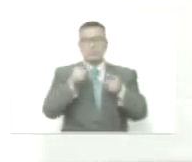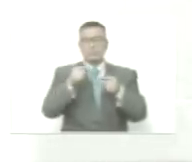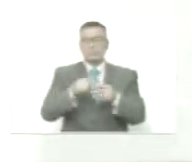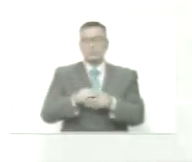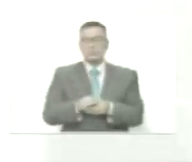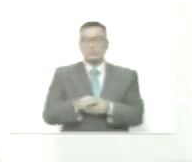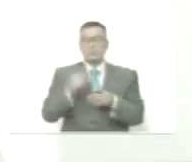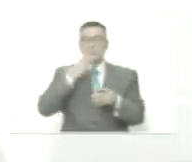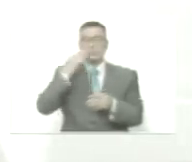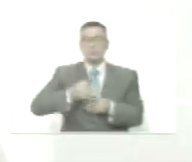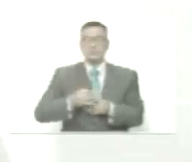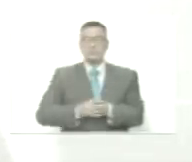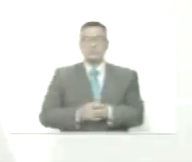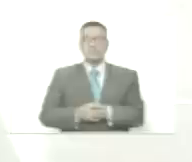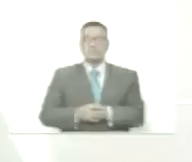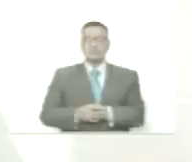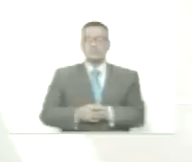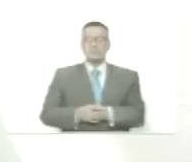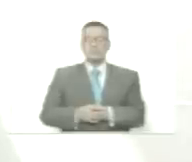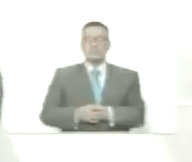economía verdadera, real,